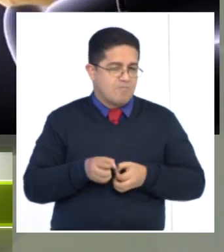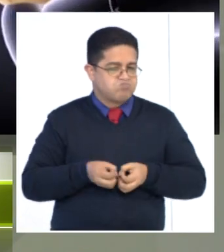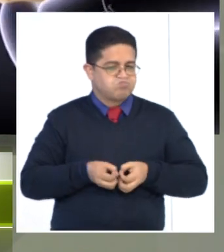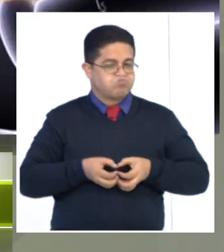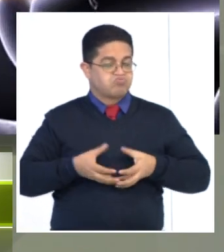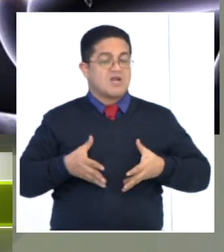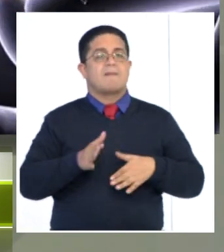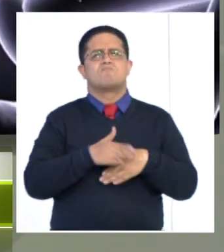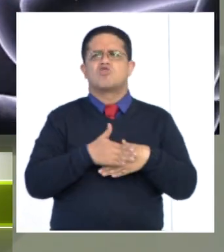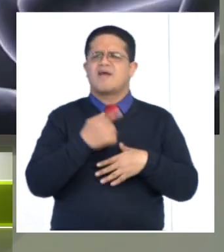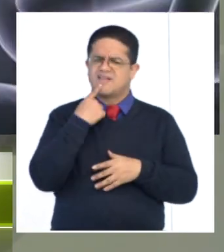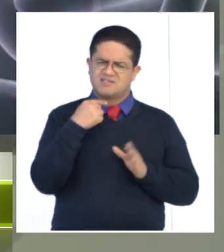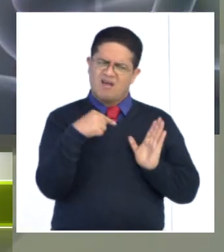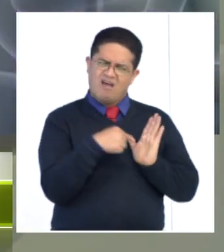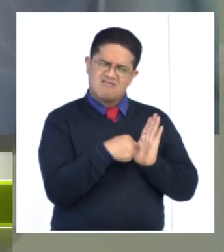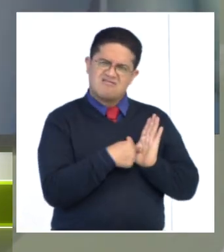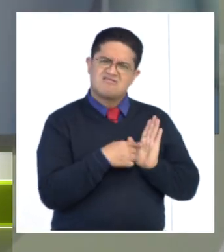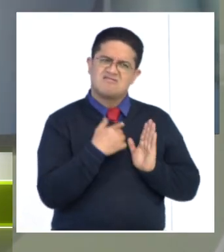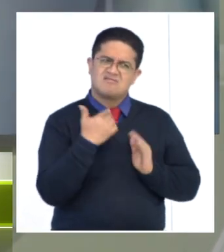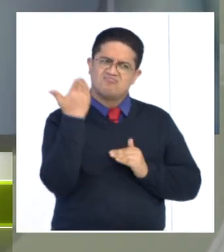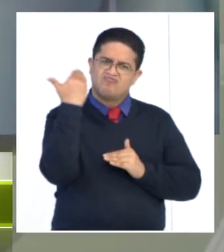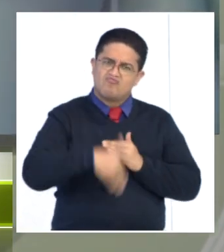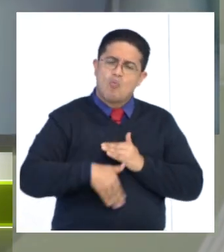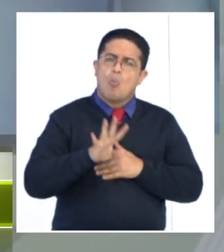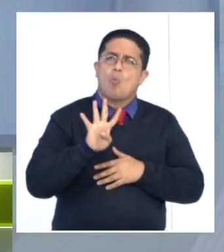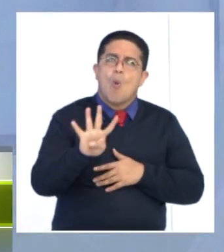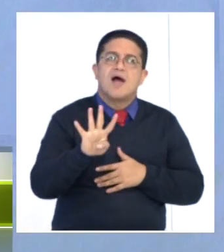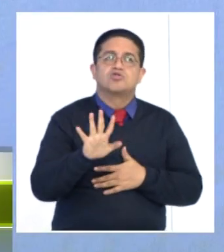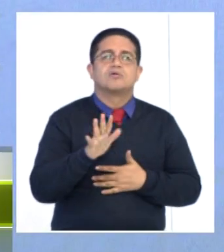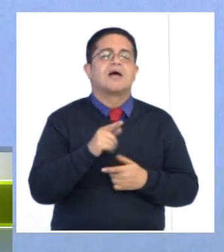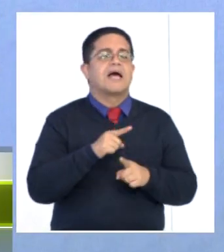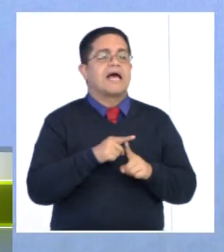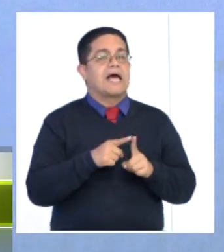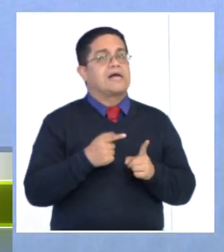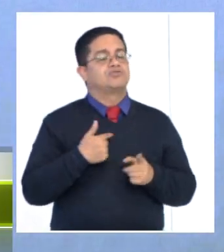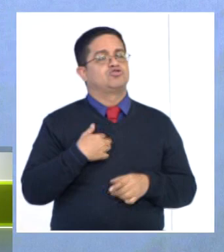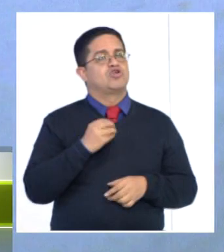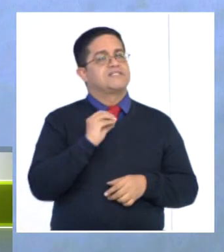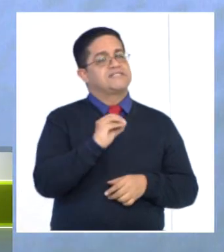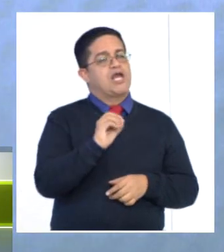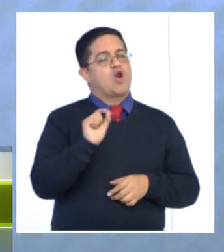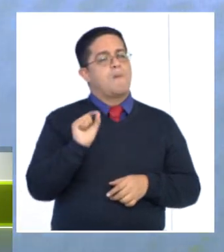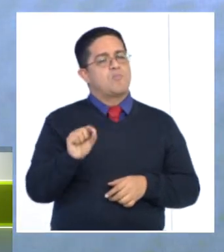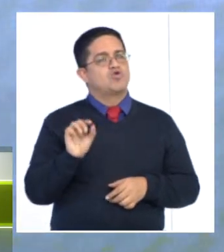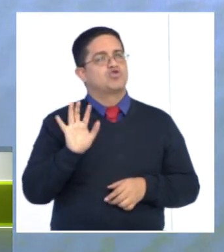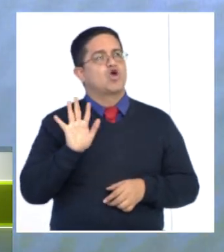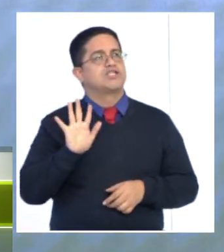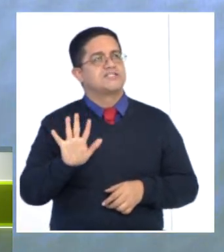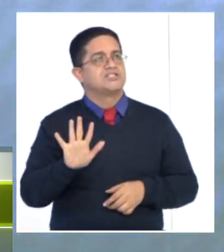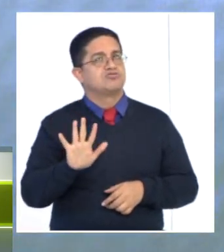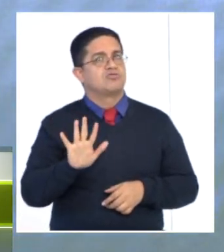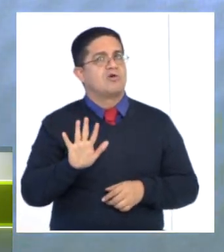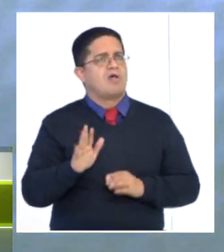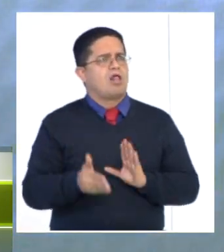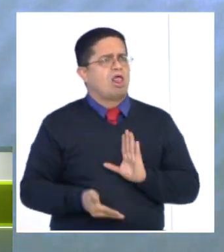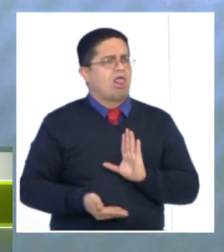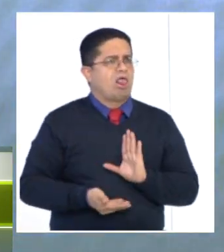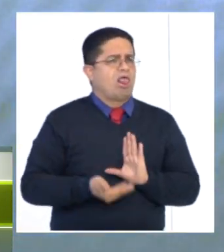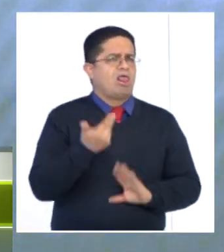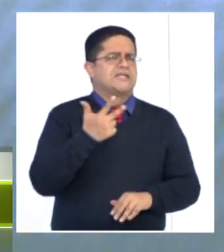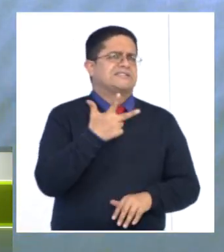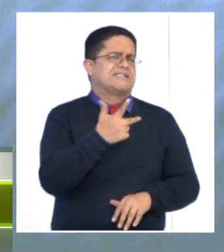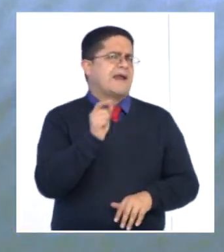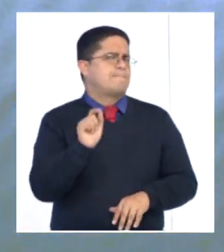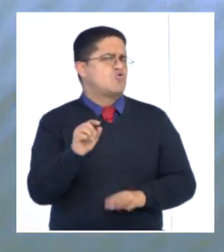Porque a veces me dicen, pero es que aquí dice hasta 4, doctora. Ajá, pero ¿con qué rapidez? Usted tenía 0.5 y de repente le subió a 3.9 en un año. Eso ya no